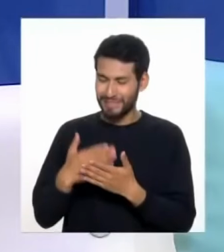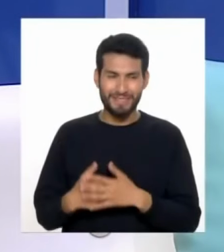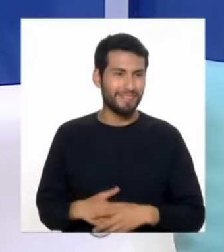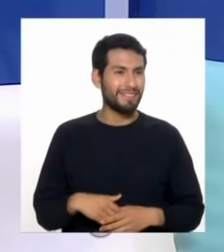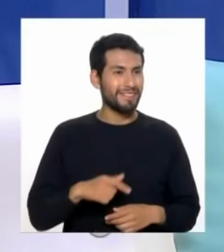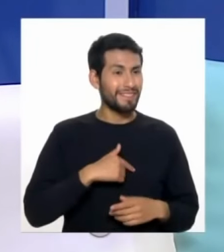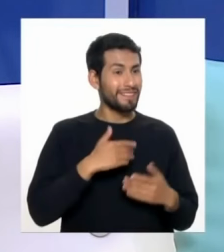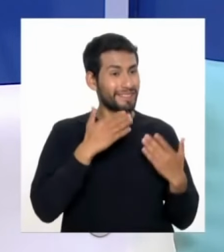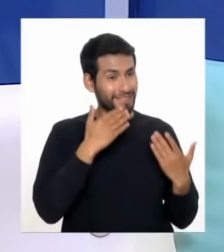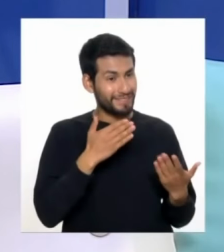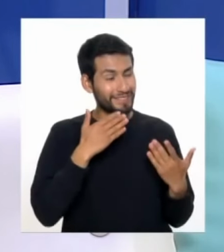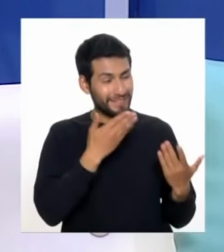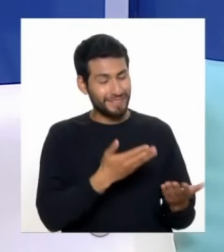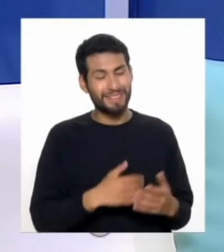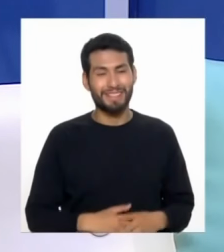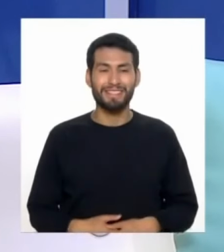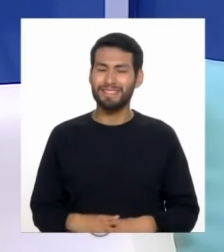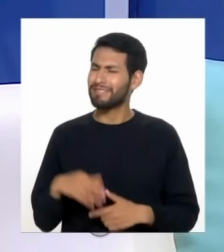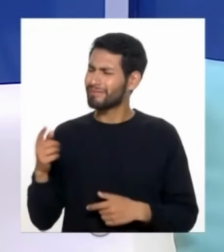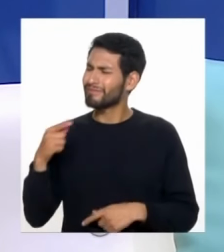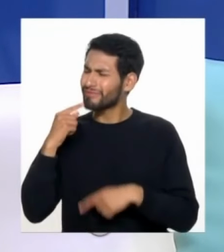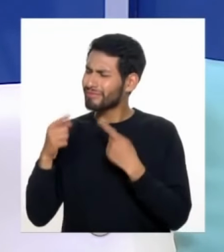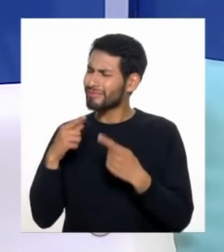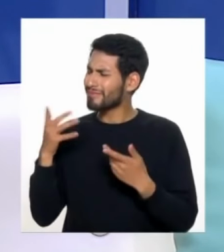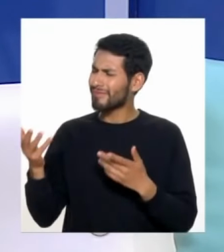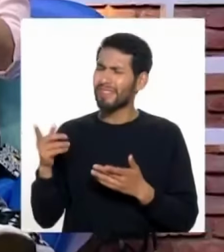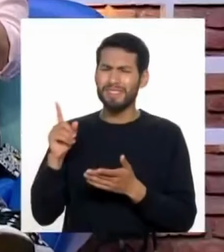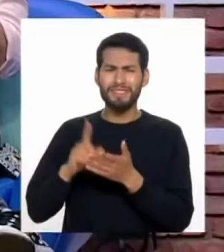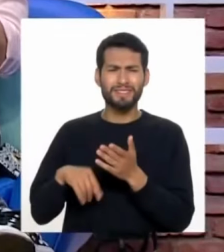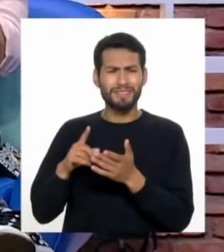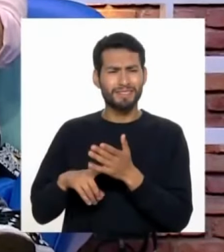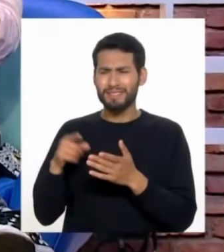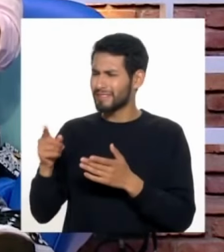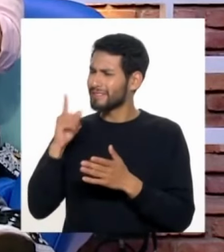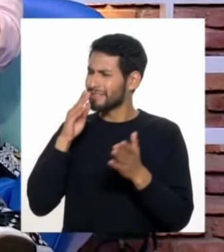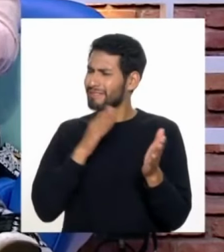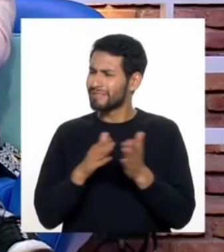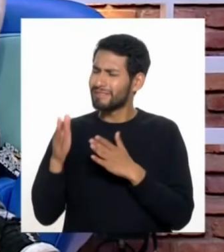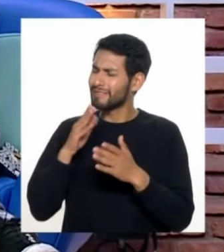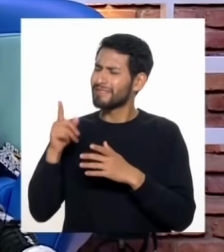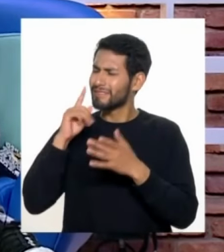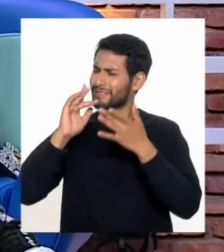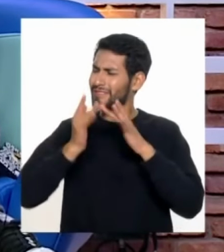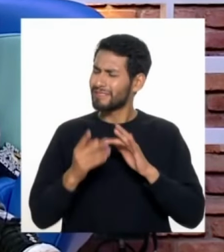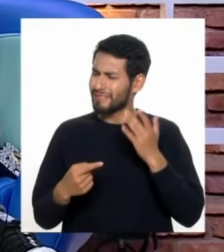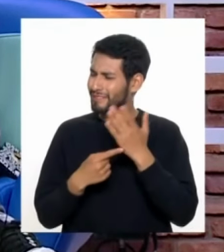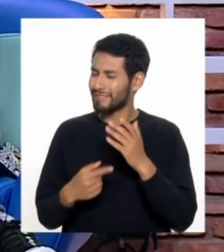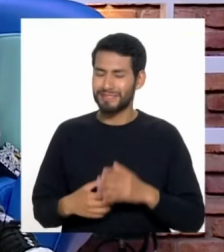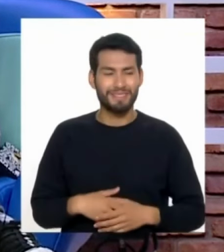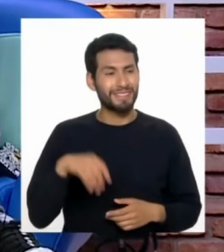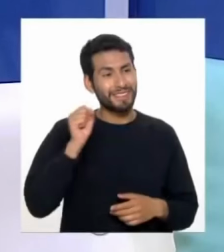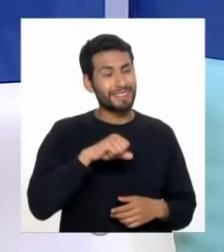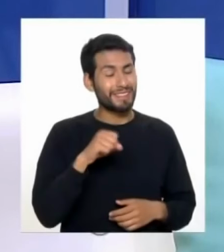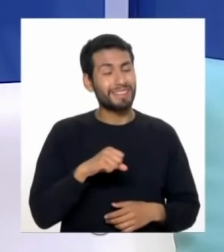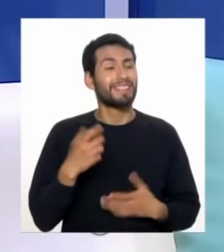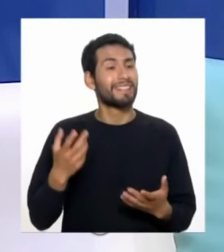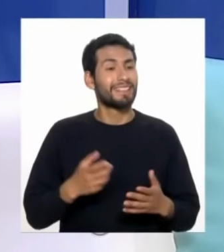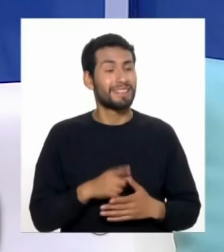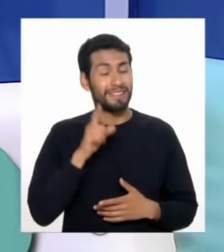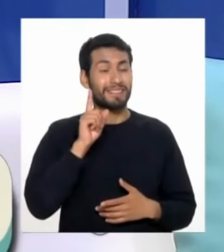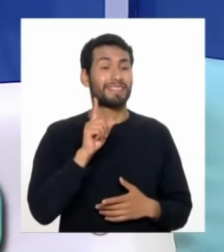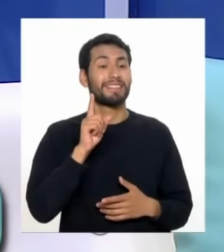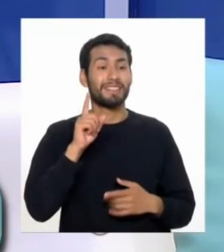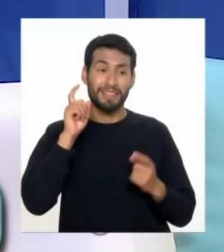gracias, Christopher Vanessa, buenos días. Cuéntanos un poquito de qué se trata la planeación digital. Ok, sí. En principio hay que entender